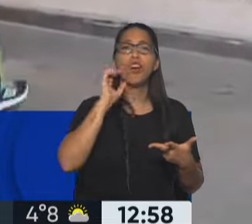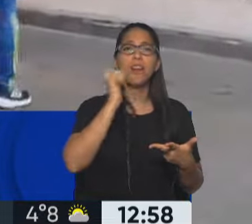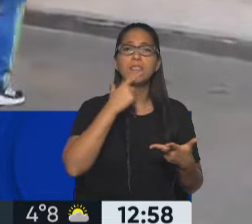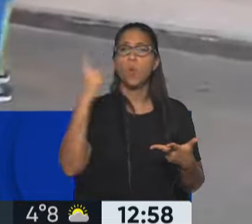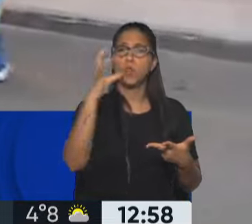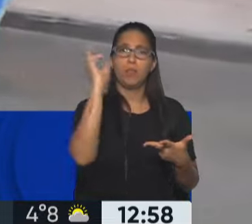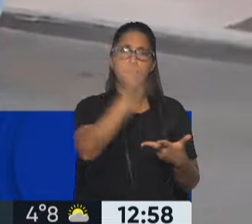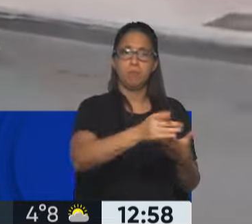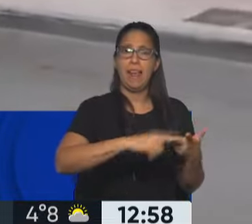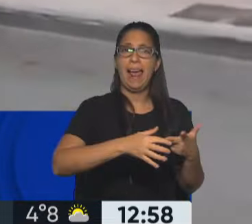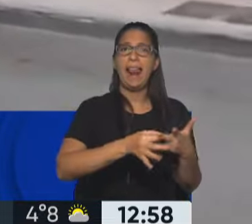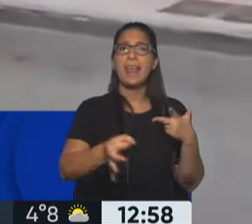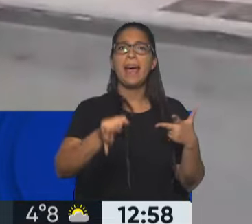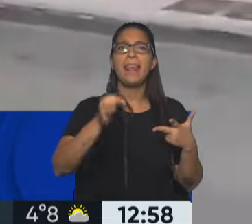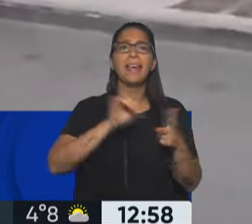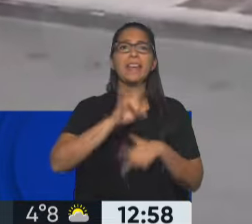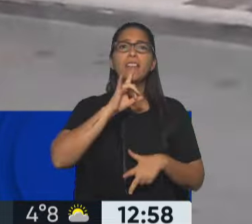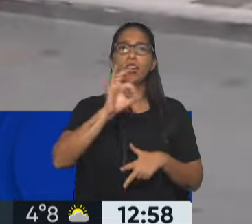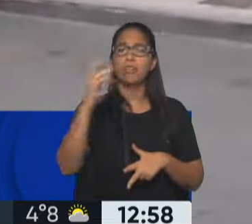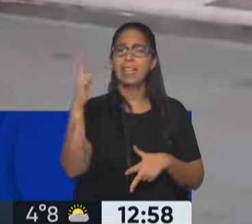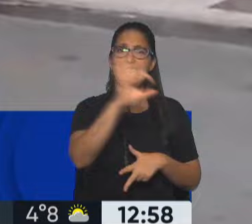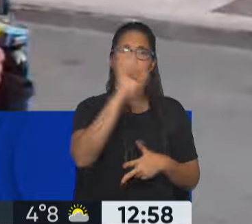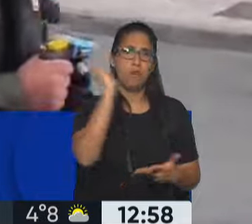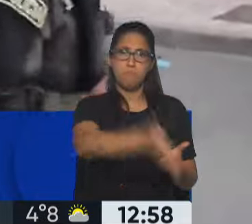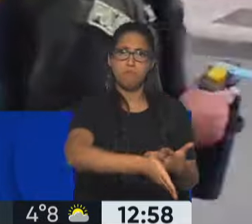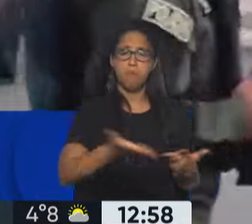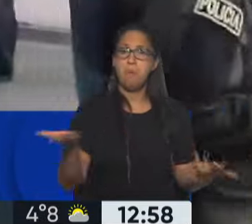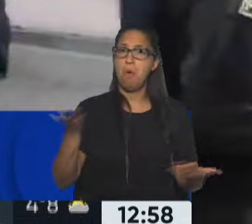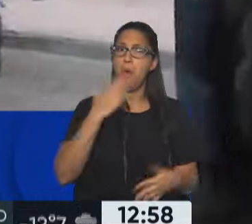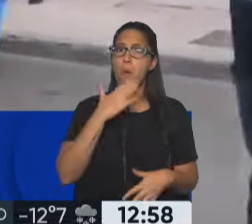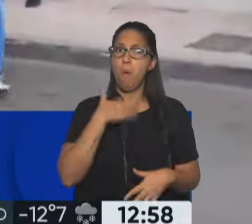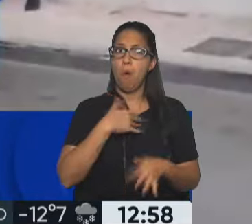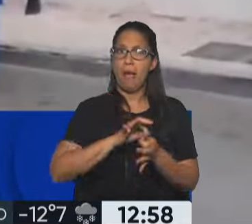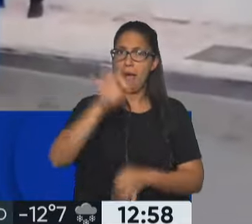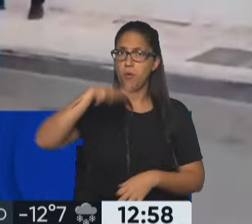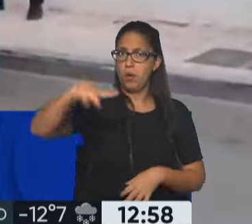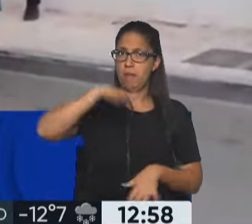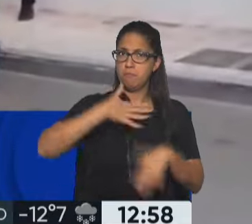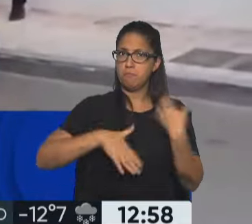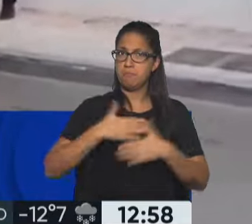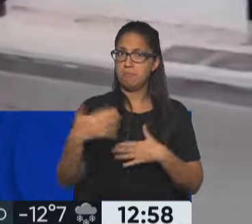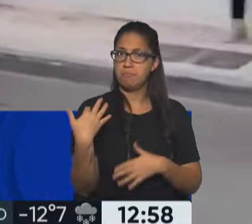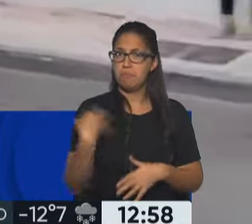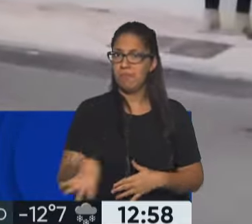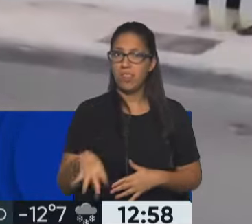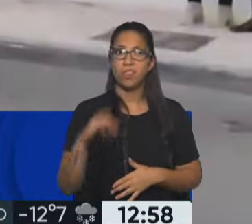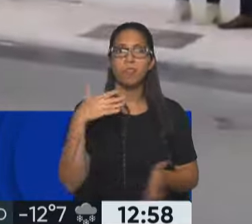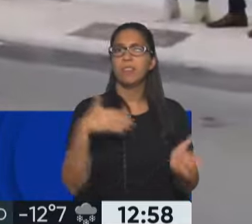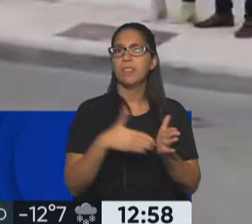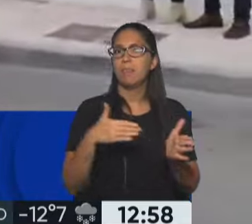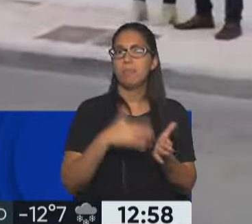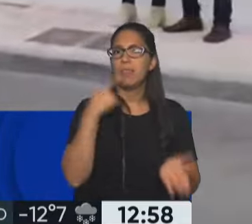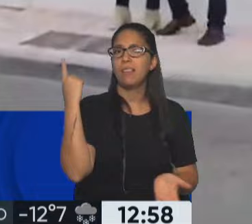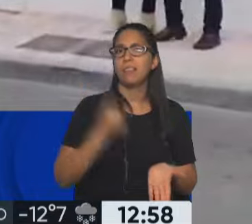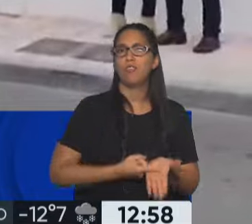la Liga de Quito le ganó 3-0. Bien. O sea que a Boca no es que le cae mal la altura. El problema es la decisión que tomó